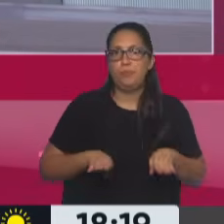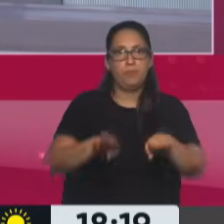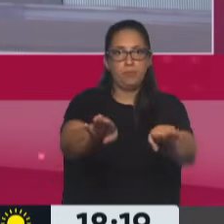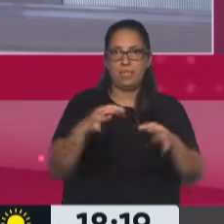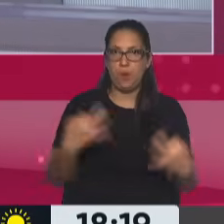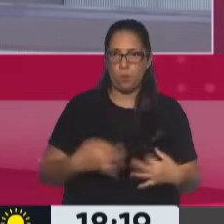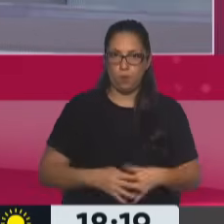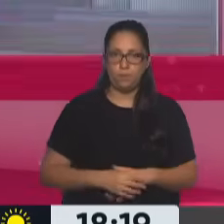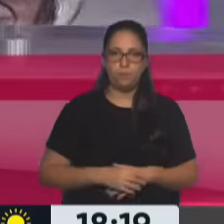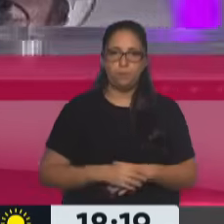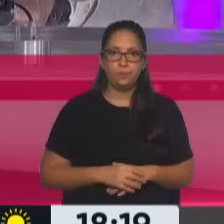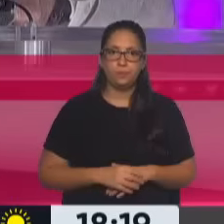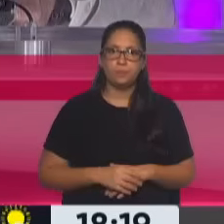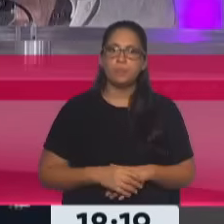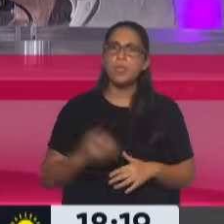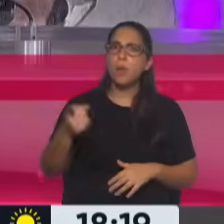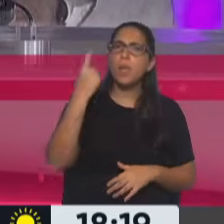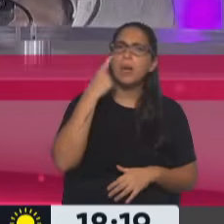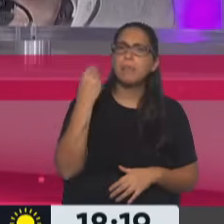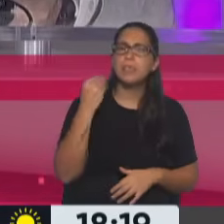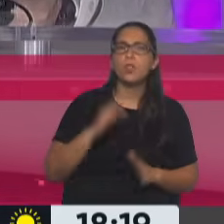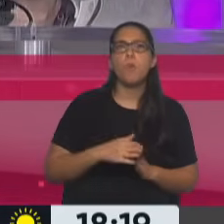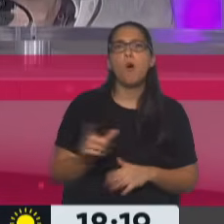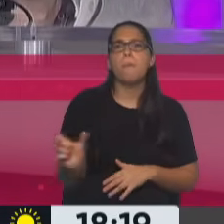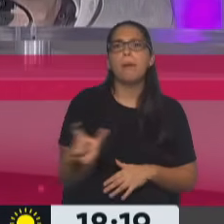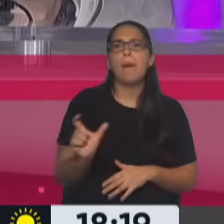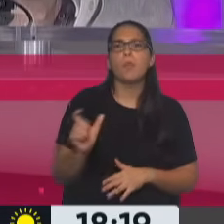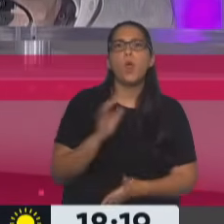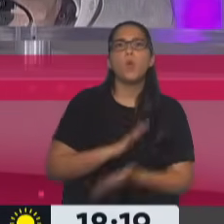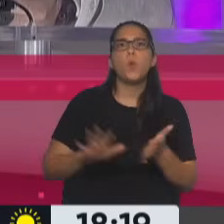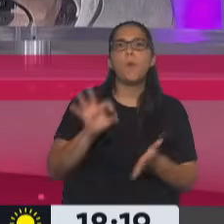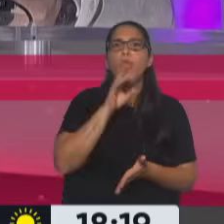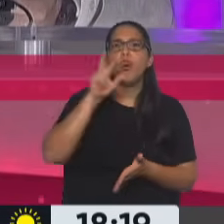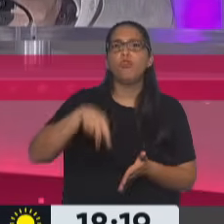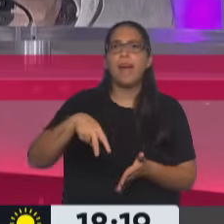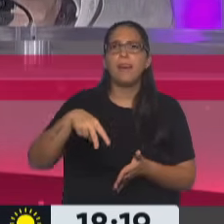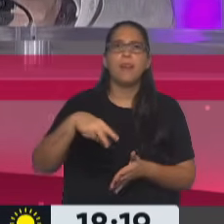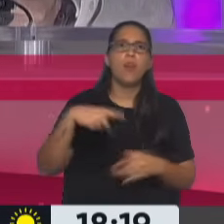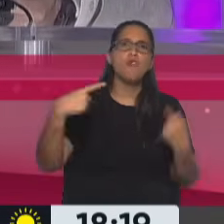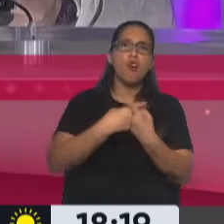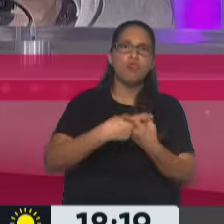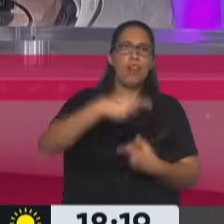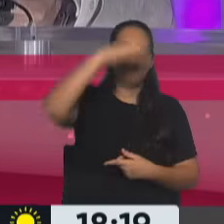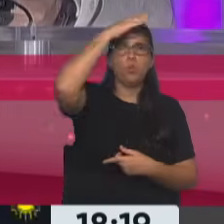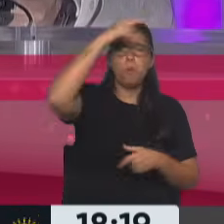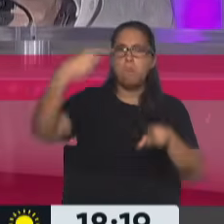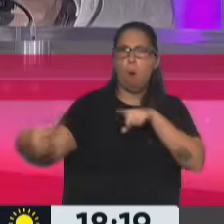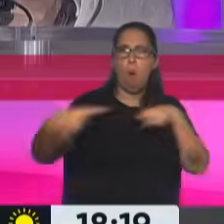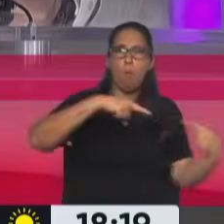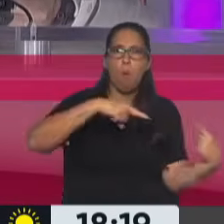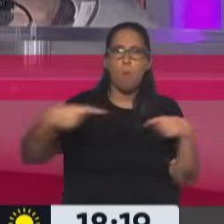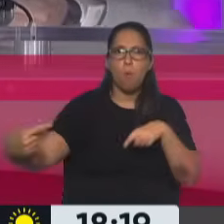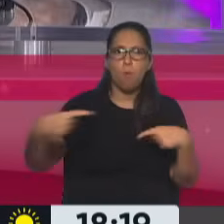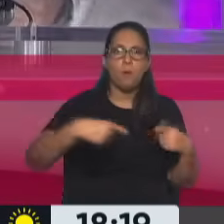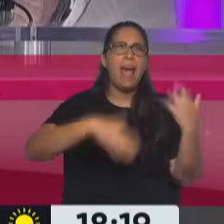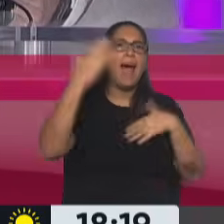¿y crees que puede ser un nuevo capítulo en esta pelea que Trump tuvo con la OTAN ya desde el primer mandato? Al principio